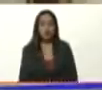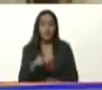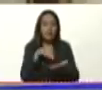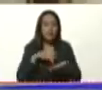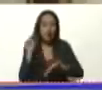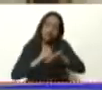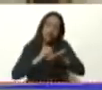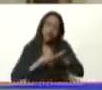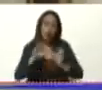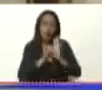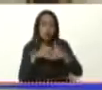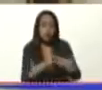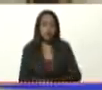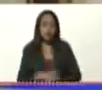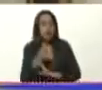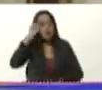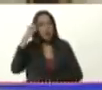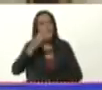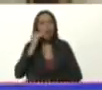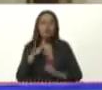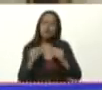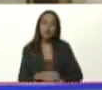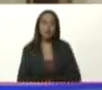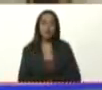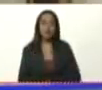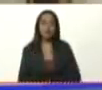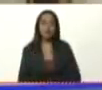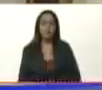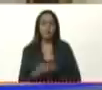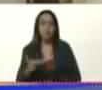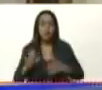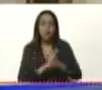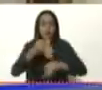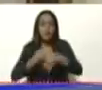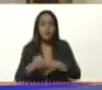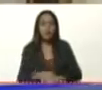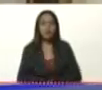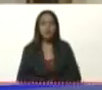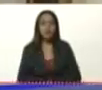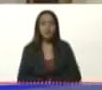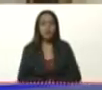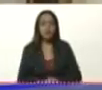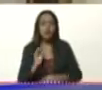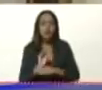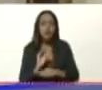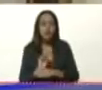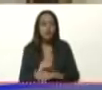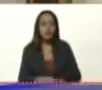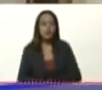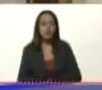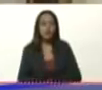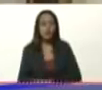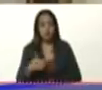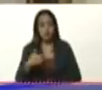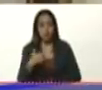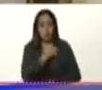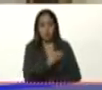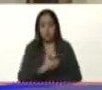todo. Y es sabio el concepto del estado de excepción, que me faculta como